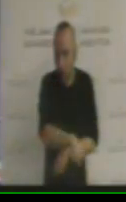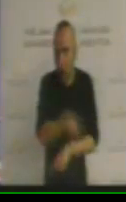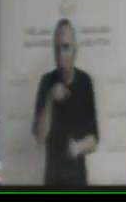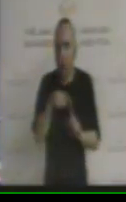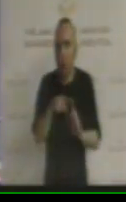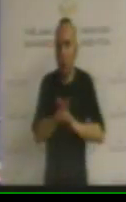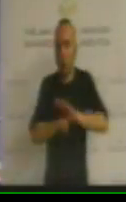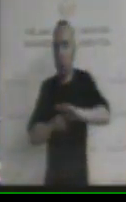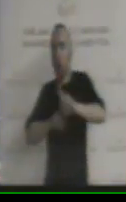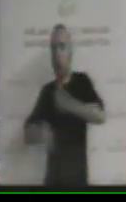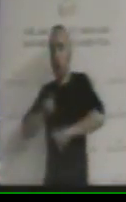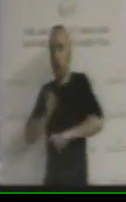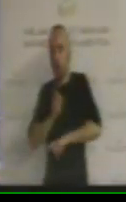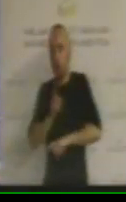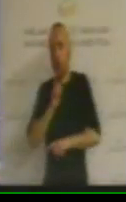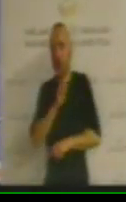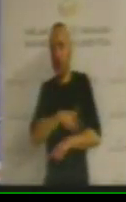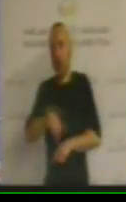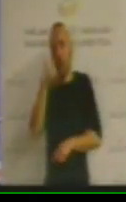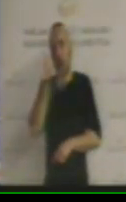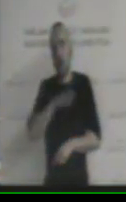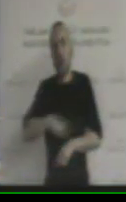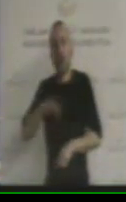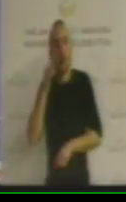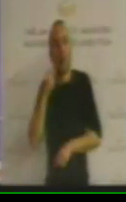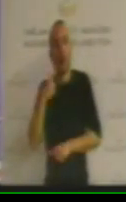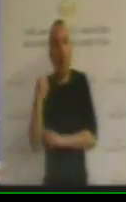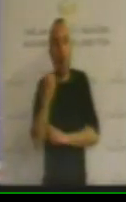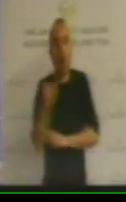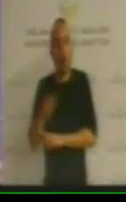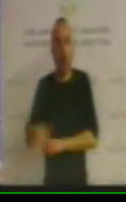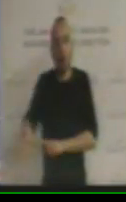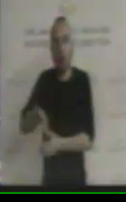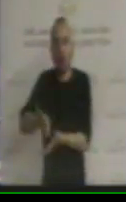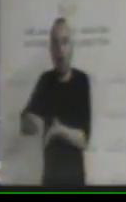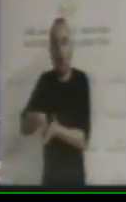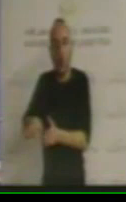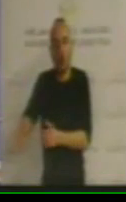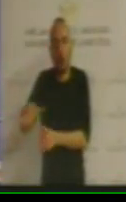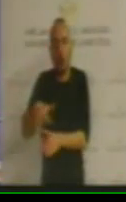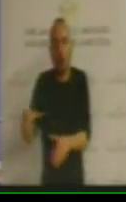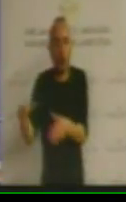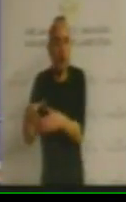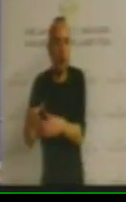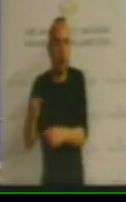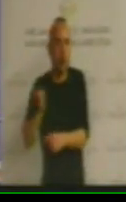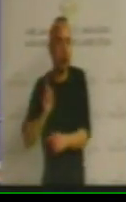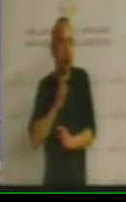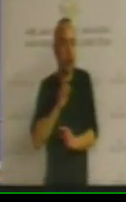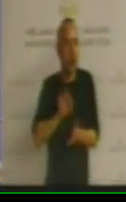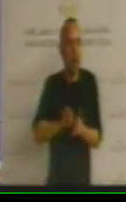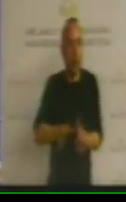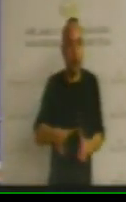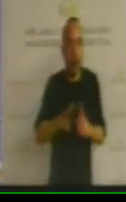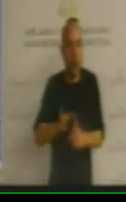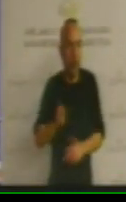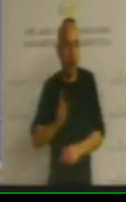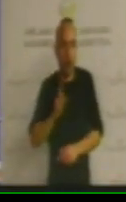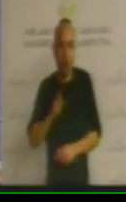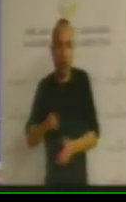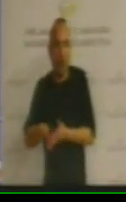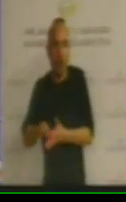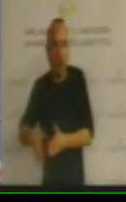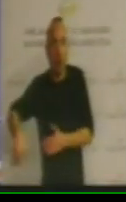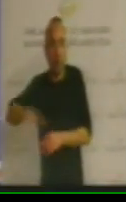que los niños y niñas tengan apoyos en los servicios comunitarios, no solamente en los servicios sociales, en los servicios comunitarios. Un servicio